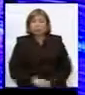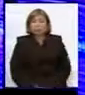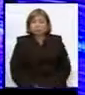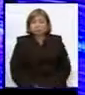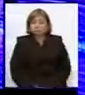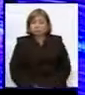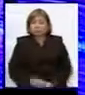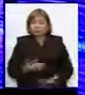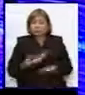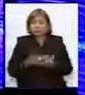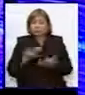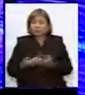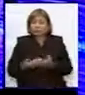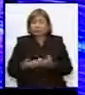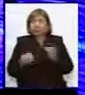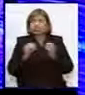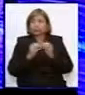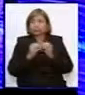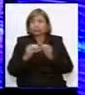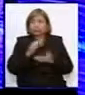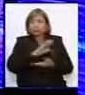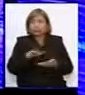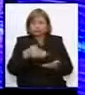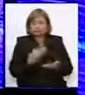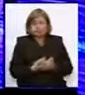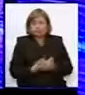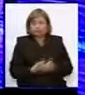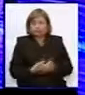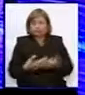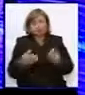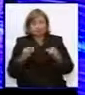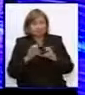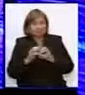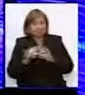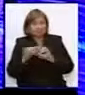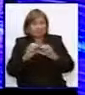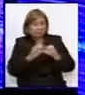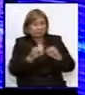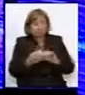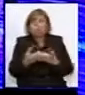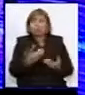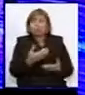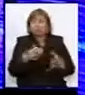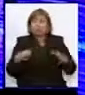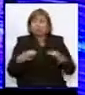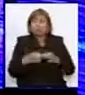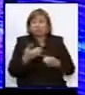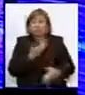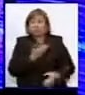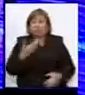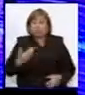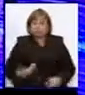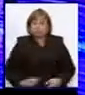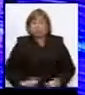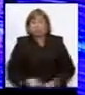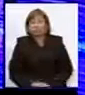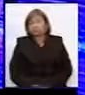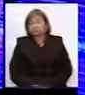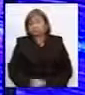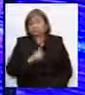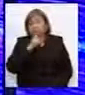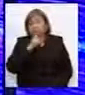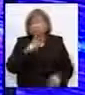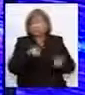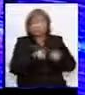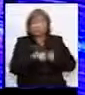pues propuesto la recomposición de todas las comisiones del Congreso de la República. Así como